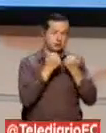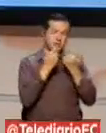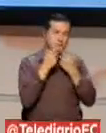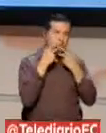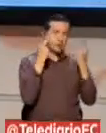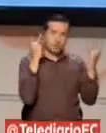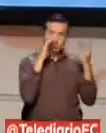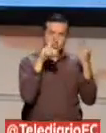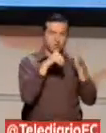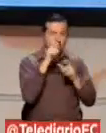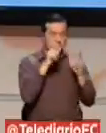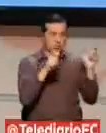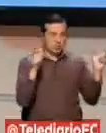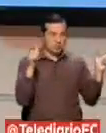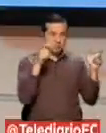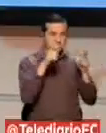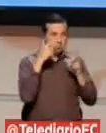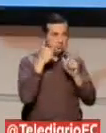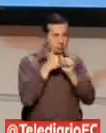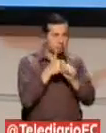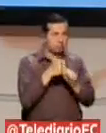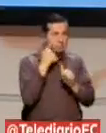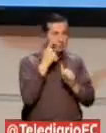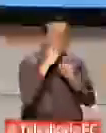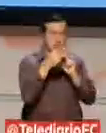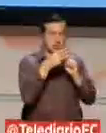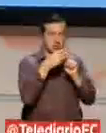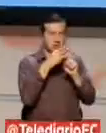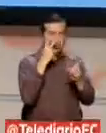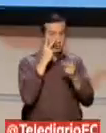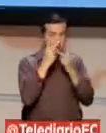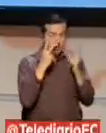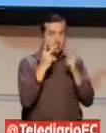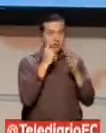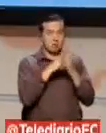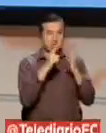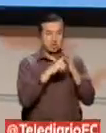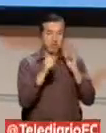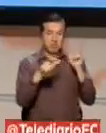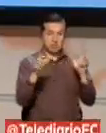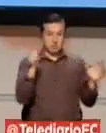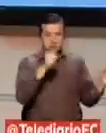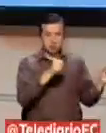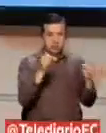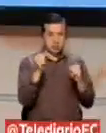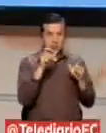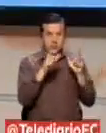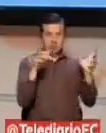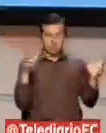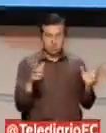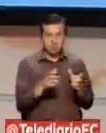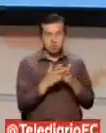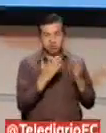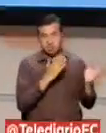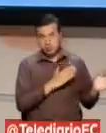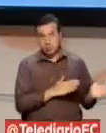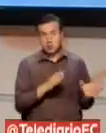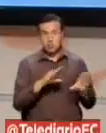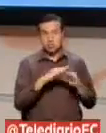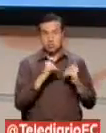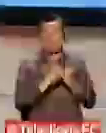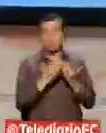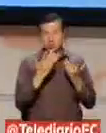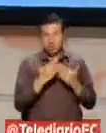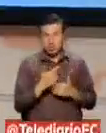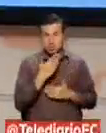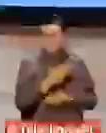en donde toda la ciudadanía pudo seguir, incluso por redes sociales en vivo, las diferentes comparecencias, las diferentes accionarias que tuvo la comisión como tal,